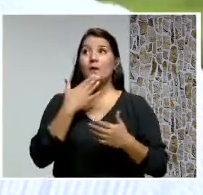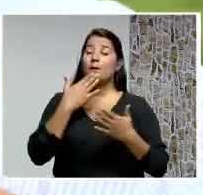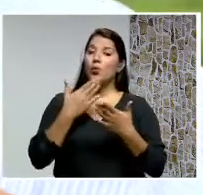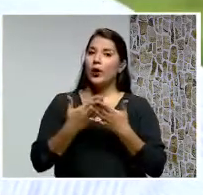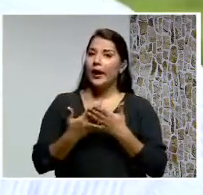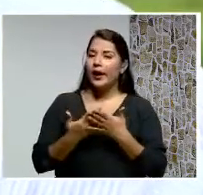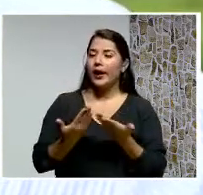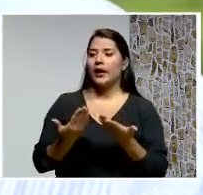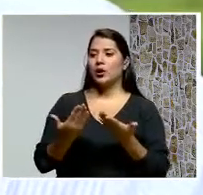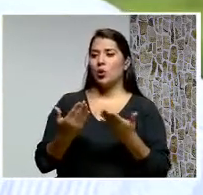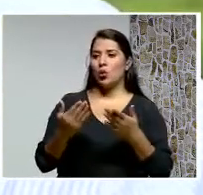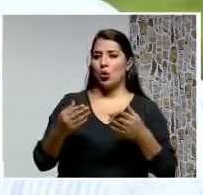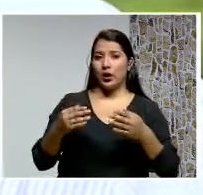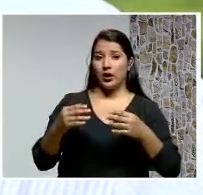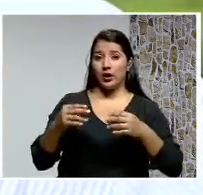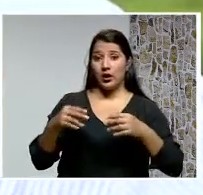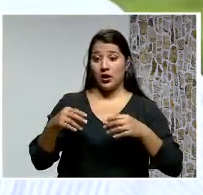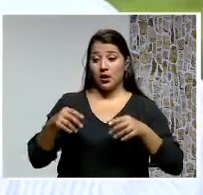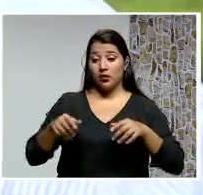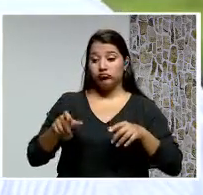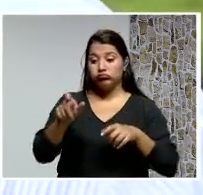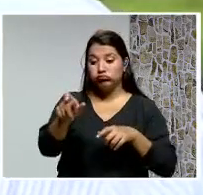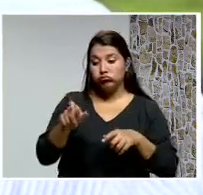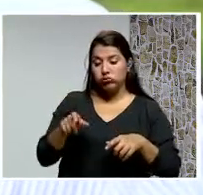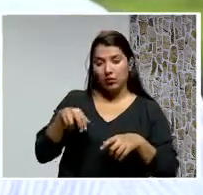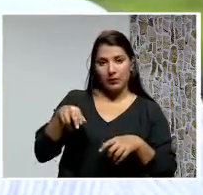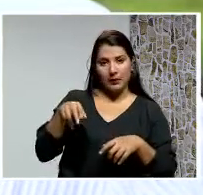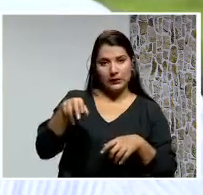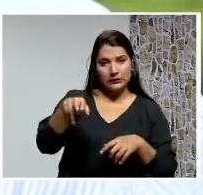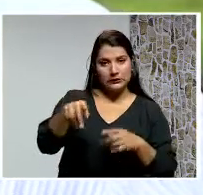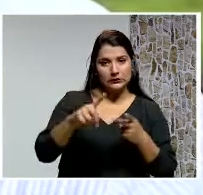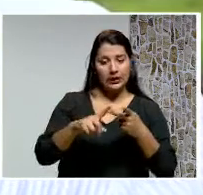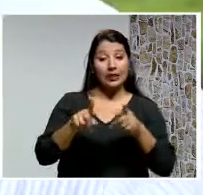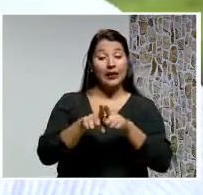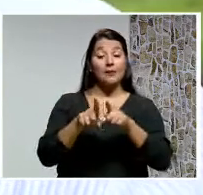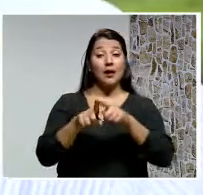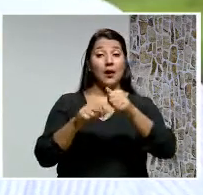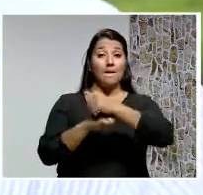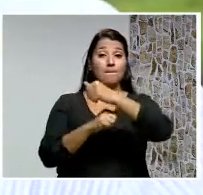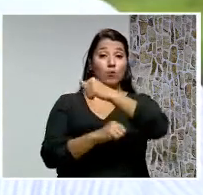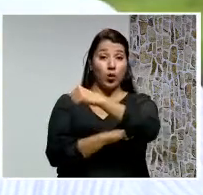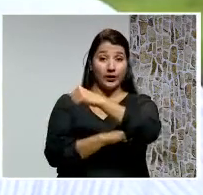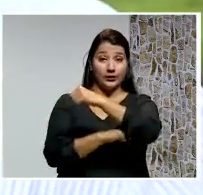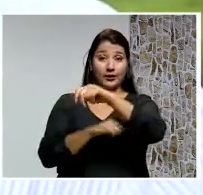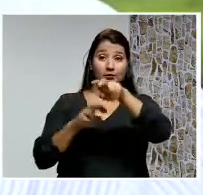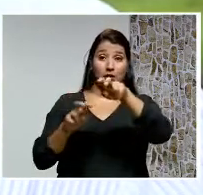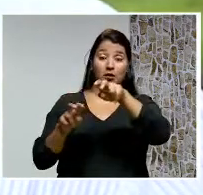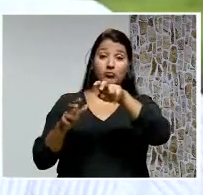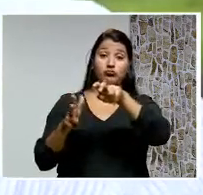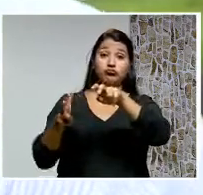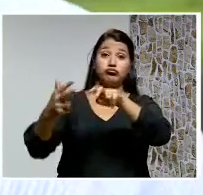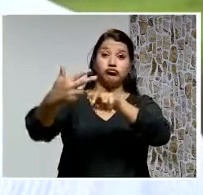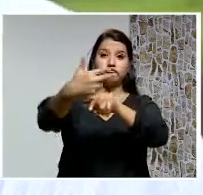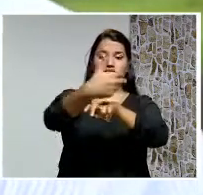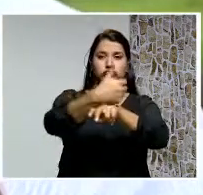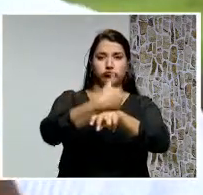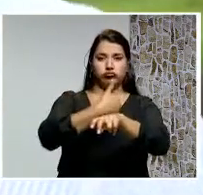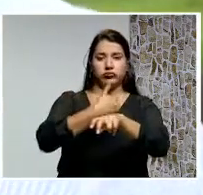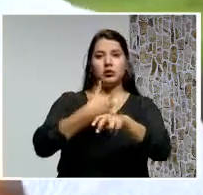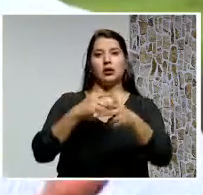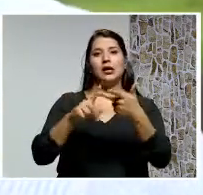Hay pasos peatonales, hay puentes adicionales de intercambio, hay